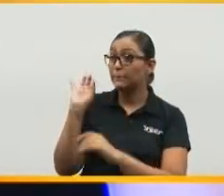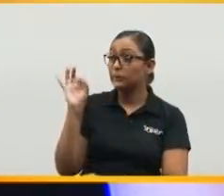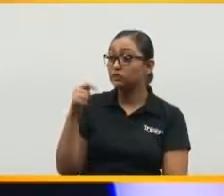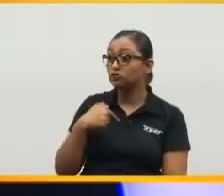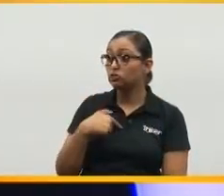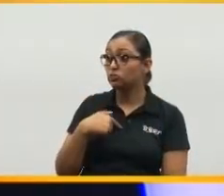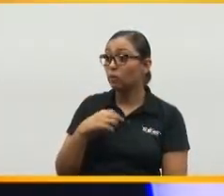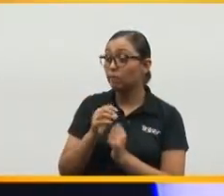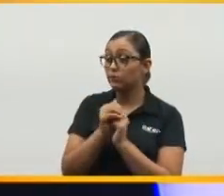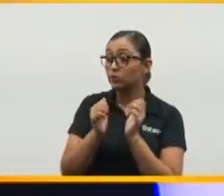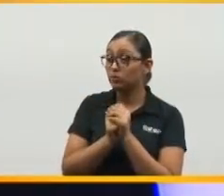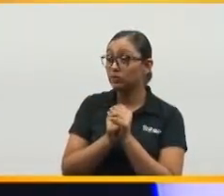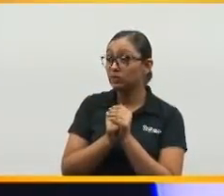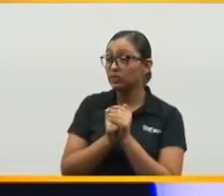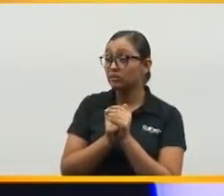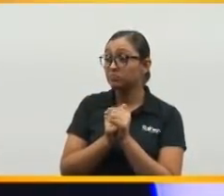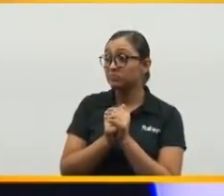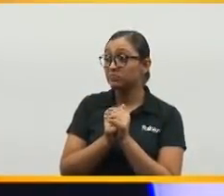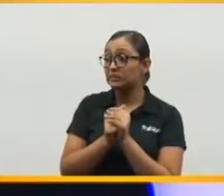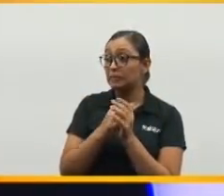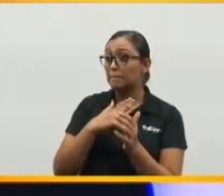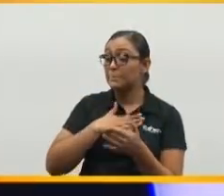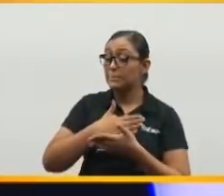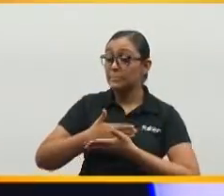Yo soy policía, pero mi hijo es pandillero.